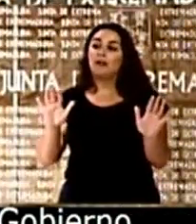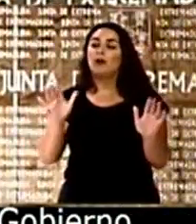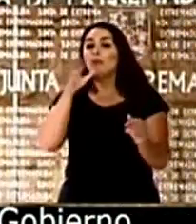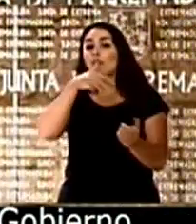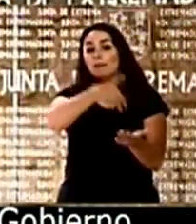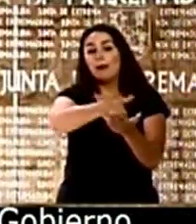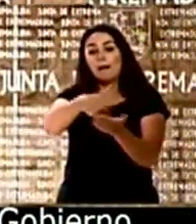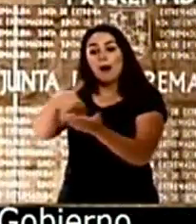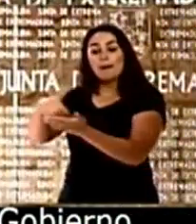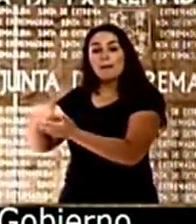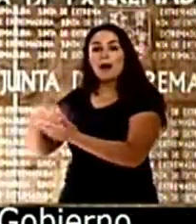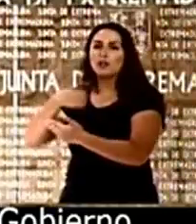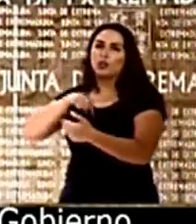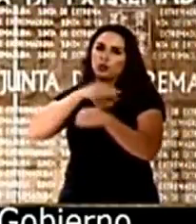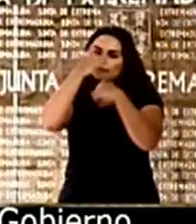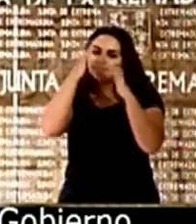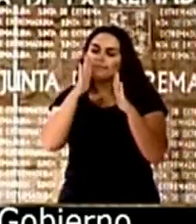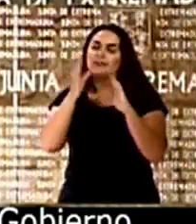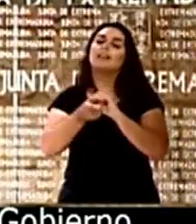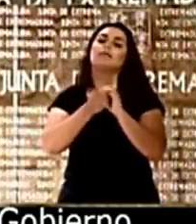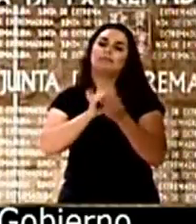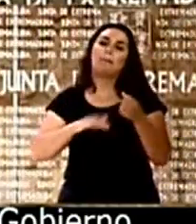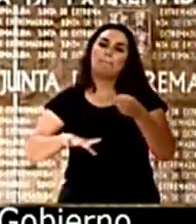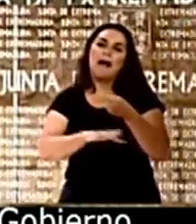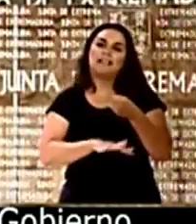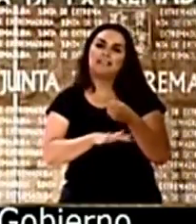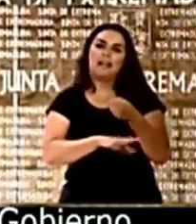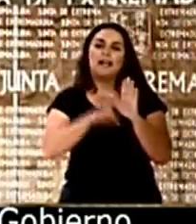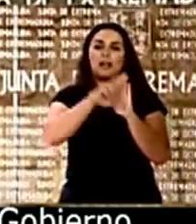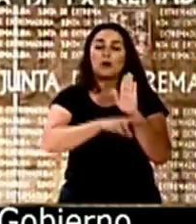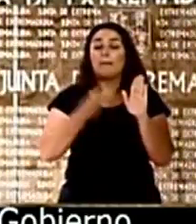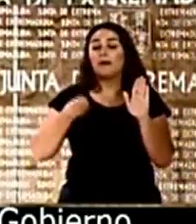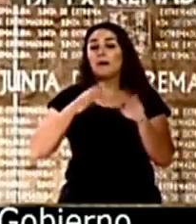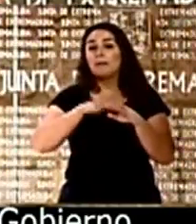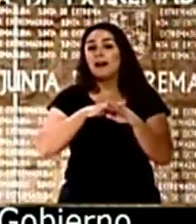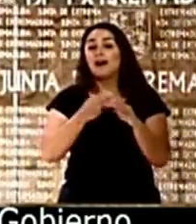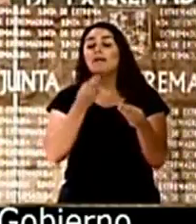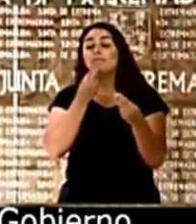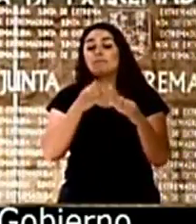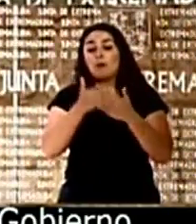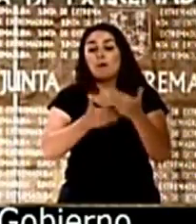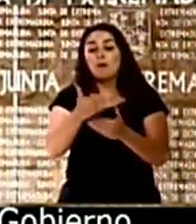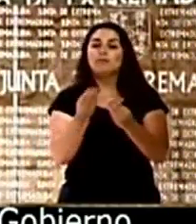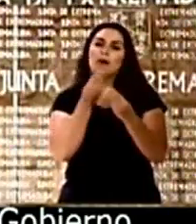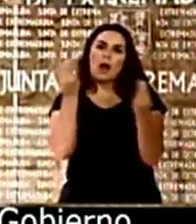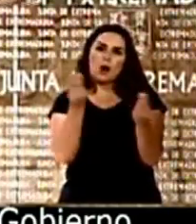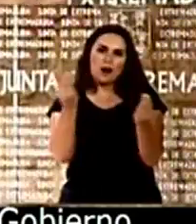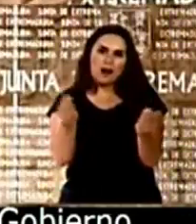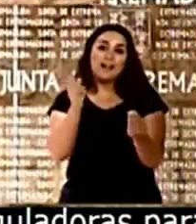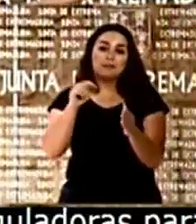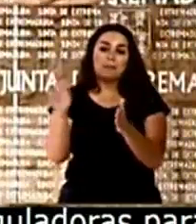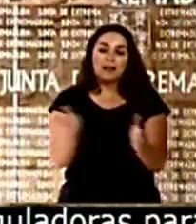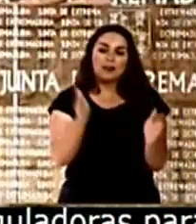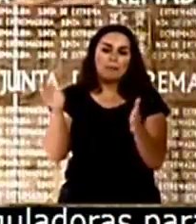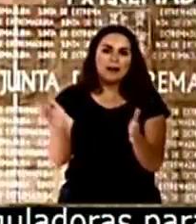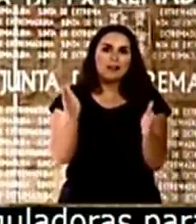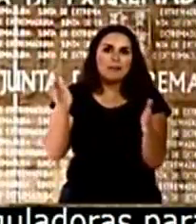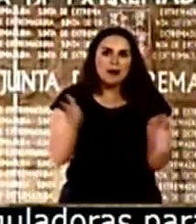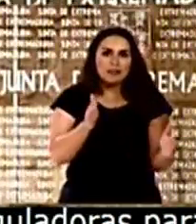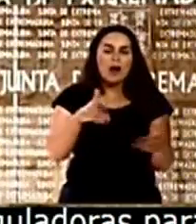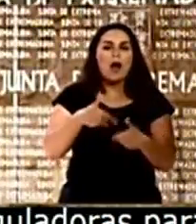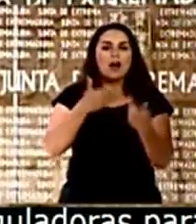que nos hicieron el sector, y modificamos las bases reguladoras para mejorar los procedimientos administrativos y así como el plazo de la ejecución de la